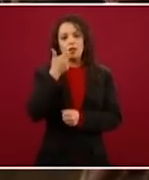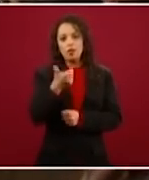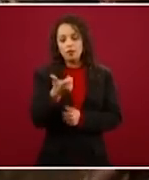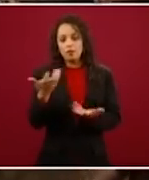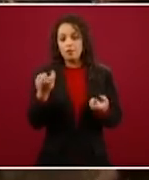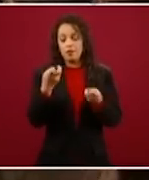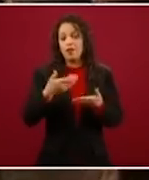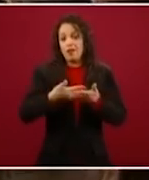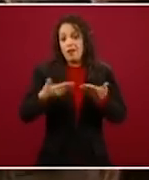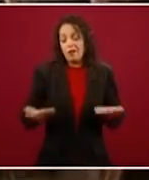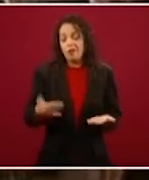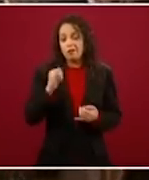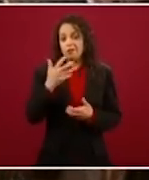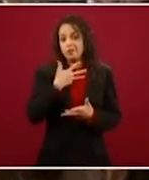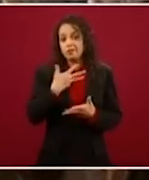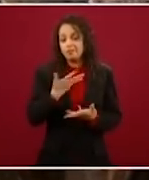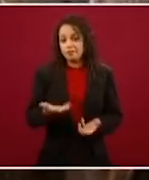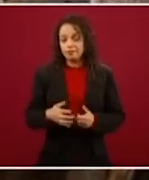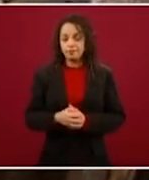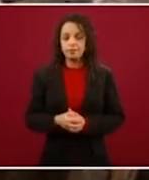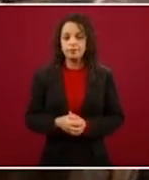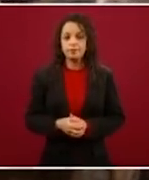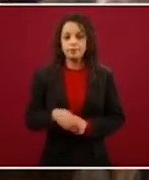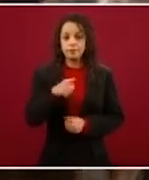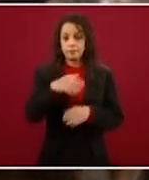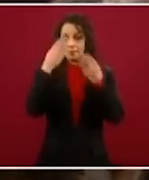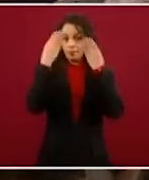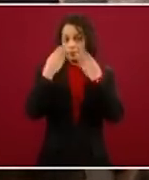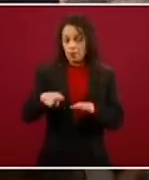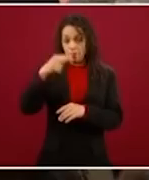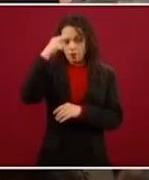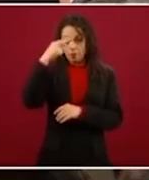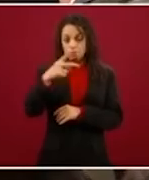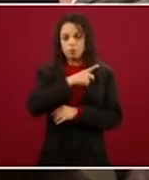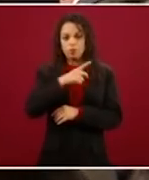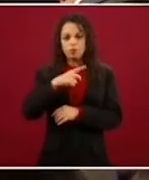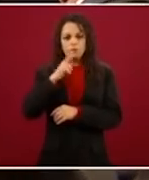momento. Nuestra legislación lo que señala es que el Banco de México debe reconocer